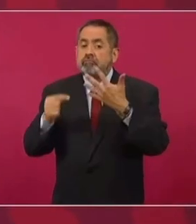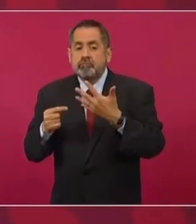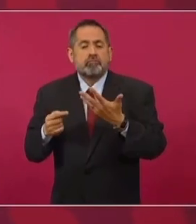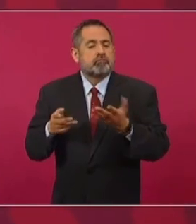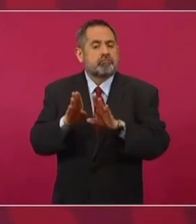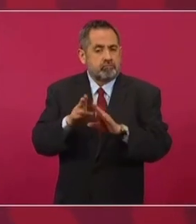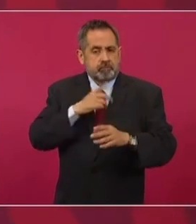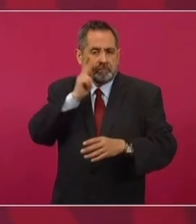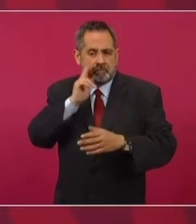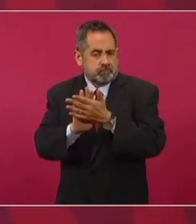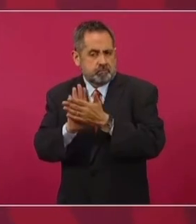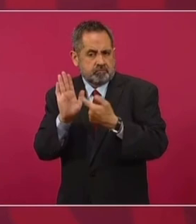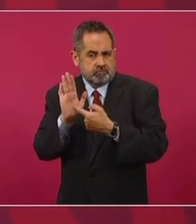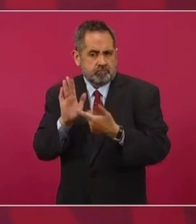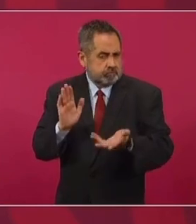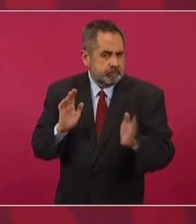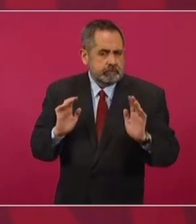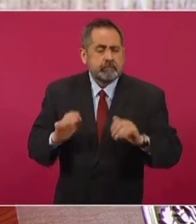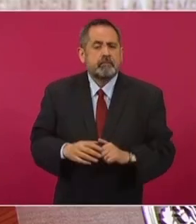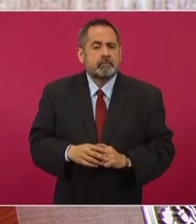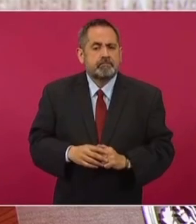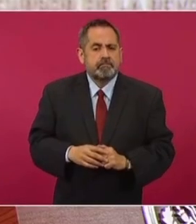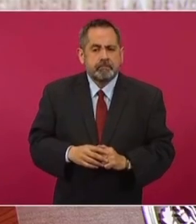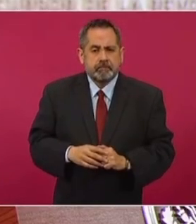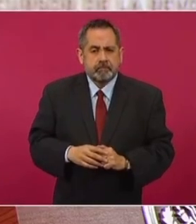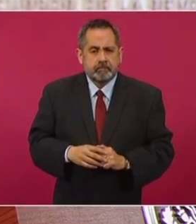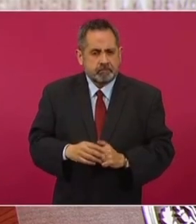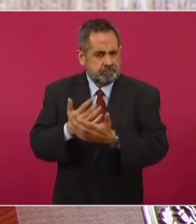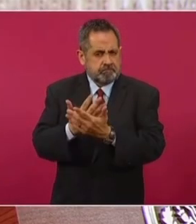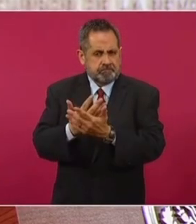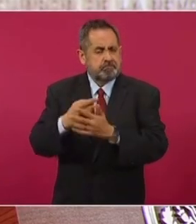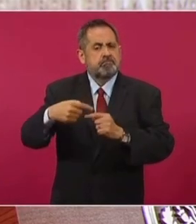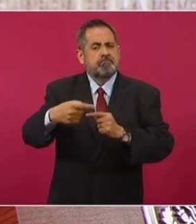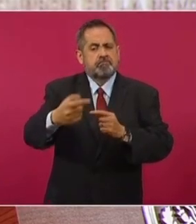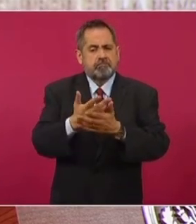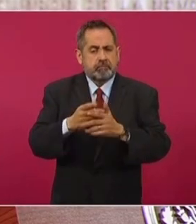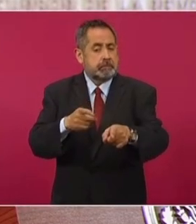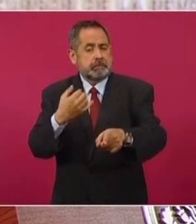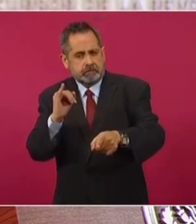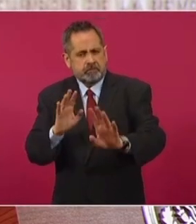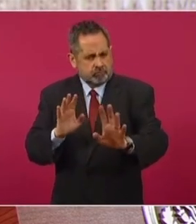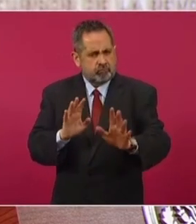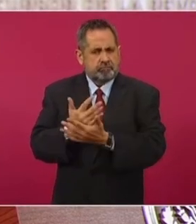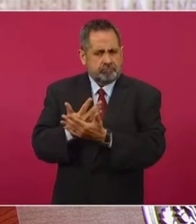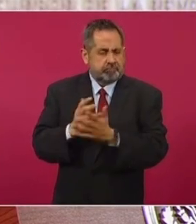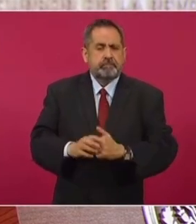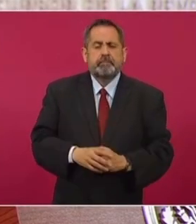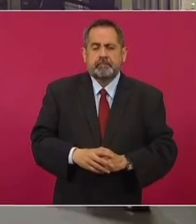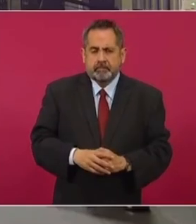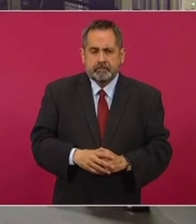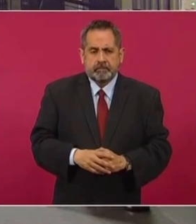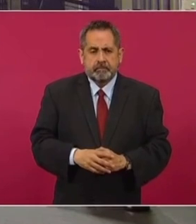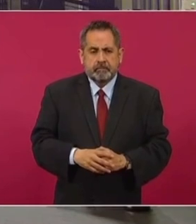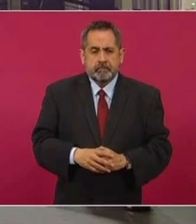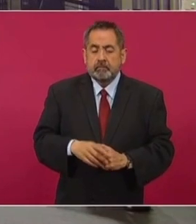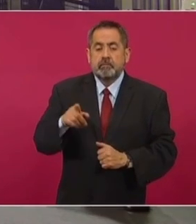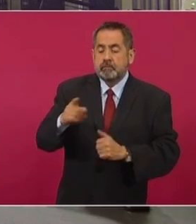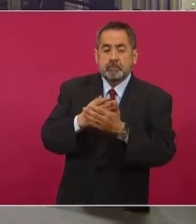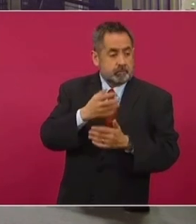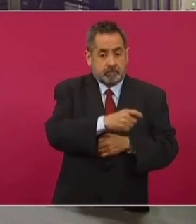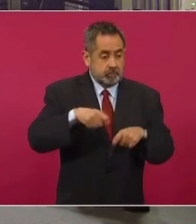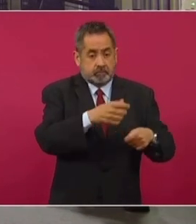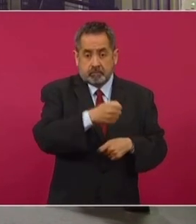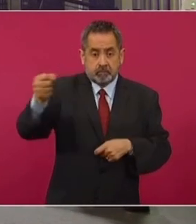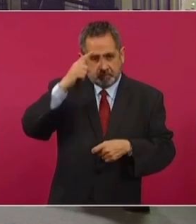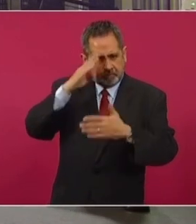¿no? Pero tienen que haber pruebas. Entonces vamos a esperar, ¿no? No descartamos nada. No se descarta.